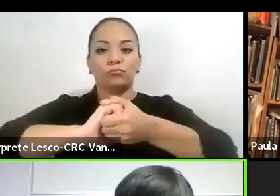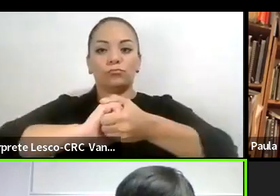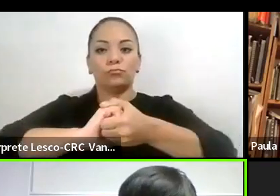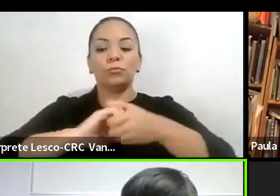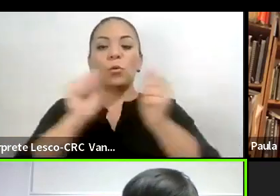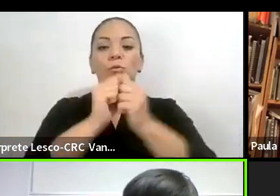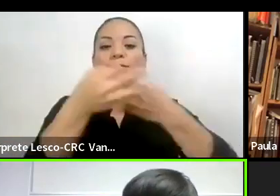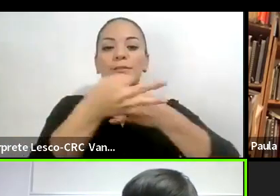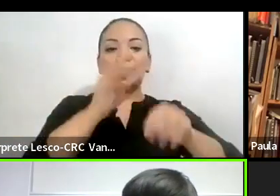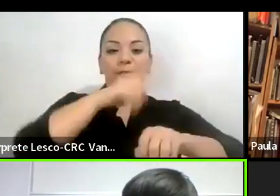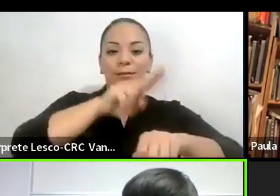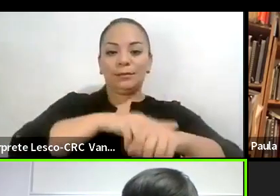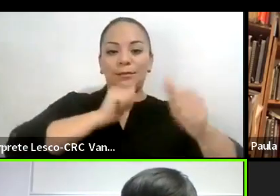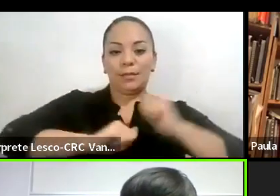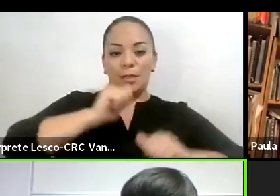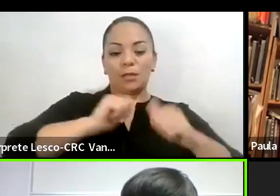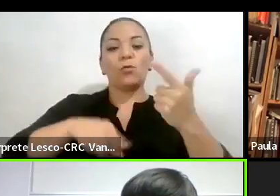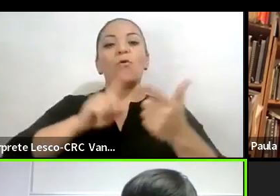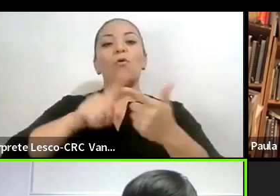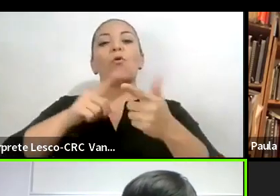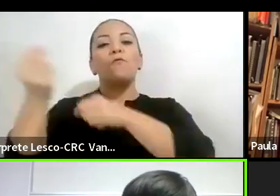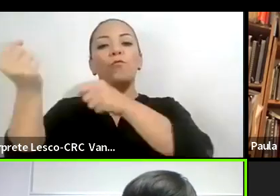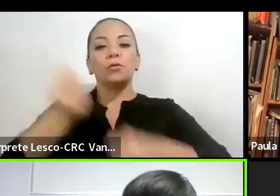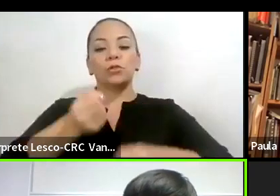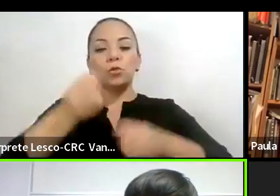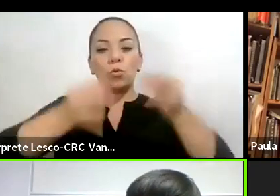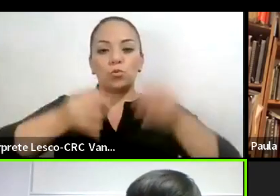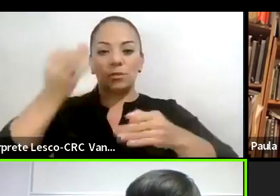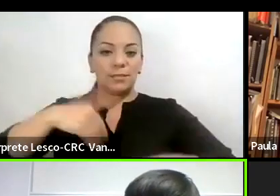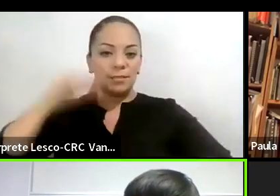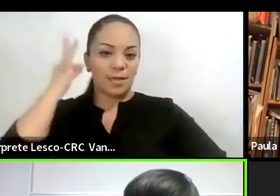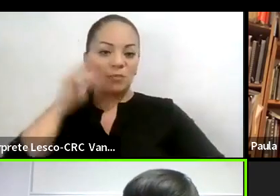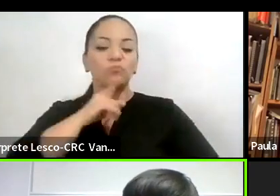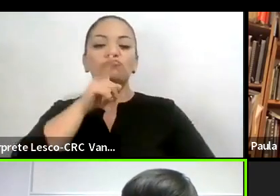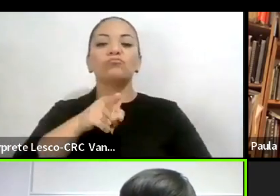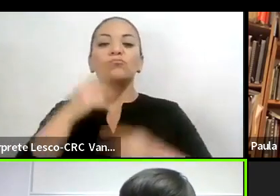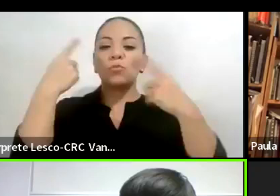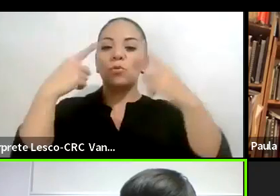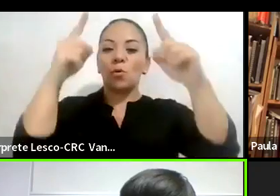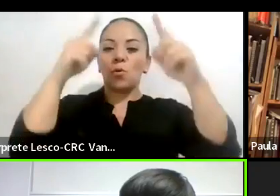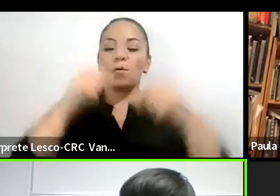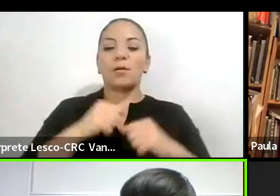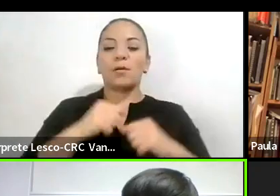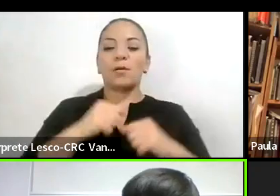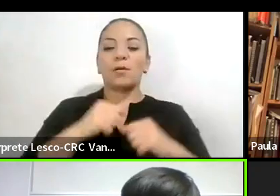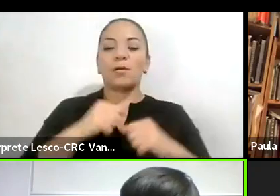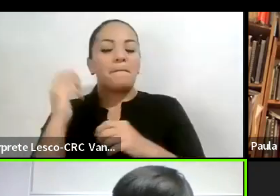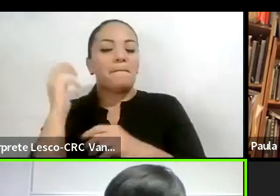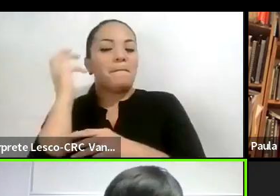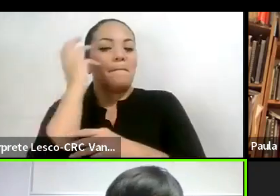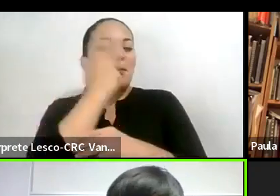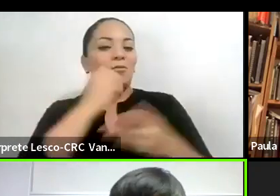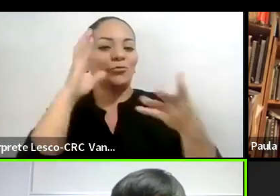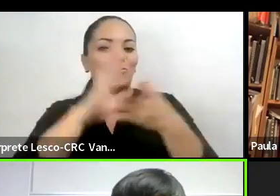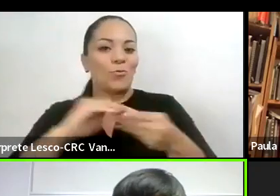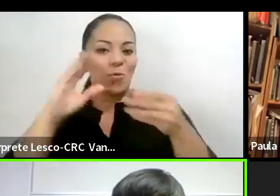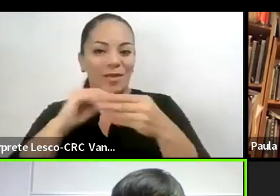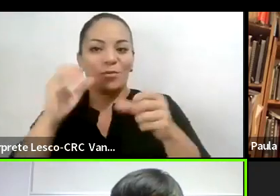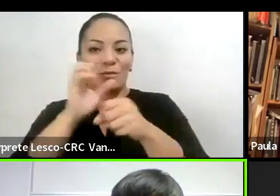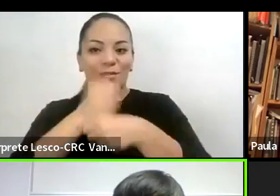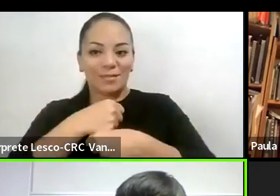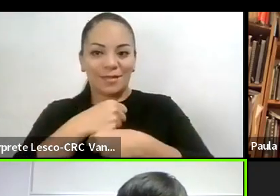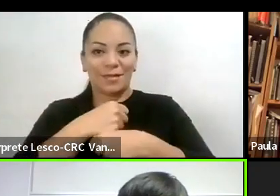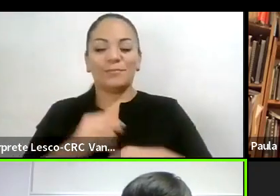Nacional de Teatro y con la Fundación de Justicia y Género, se llega a la generación de estos maravillosos cuentos en